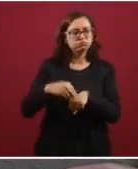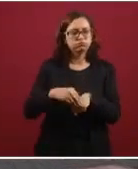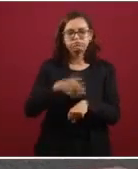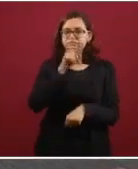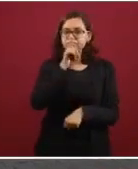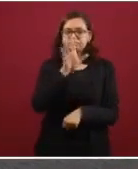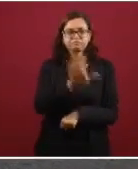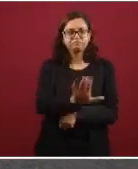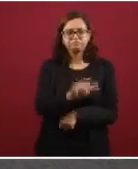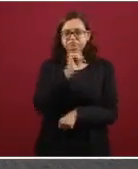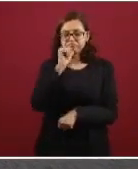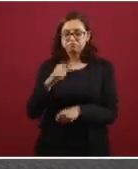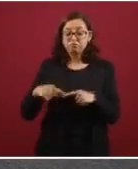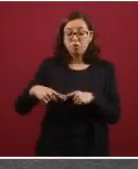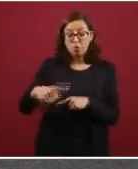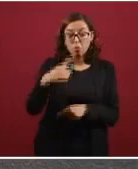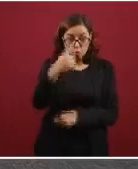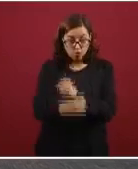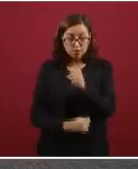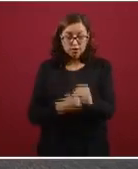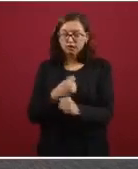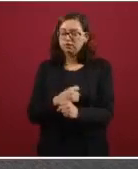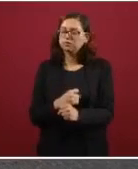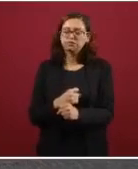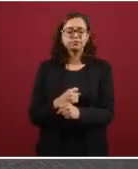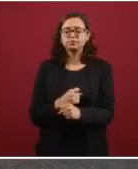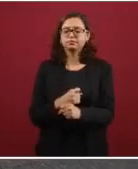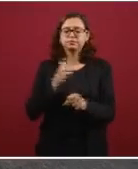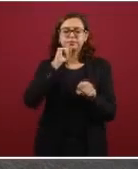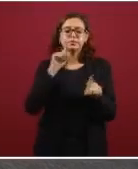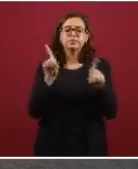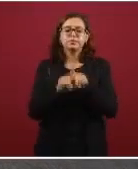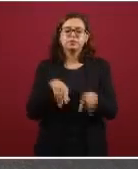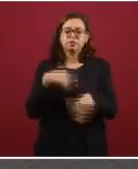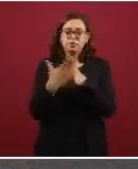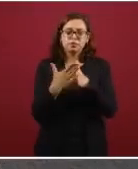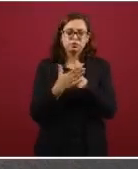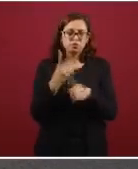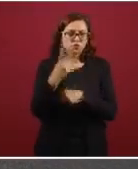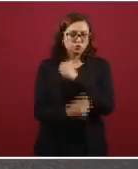no solo este año, también el año próximo.